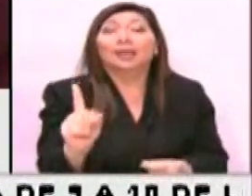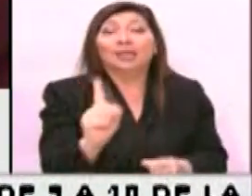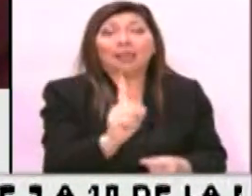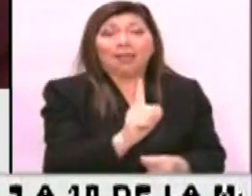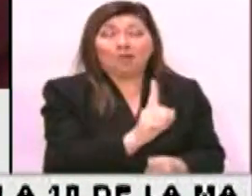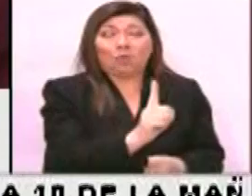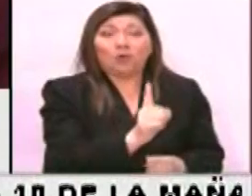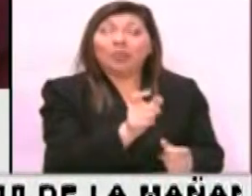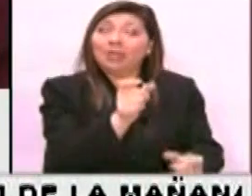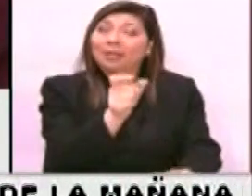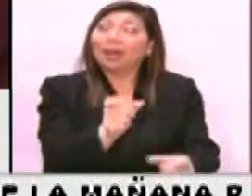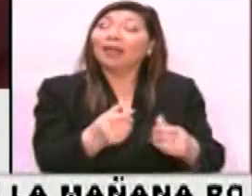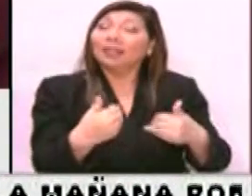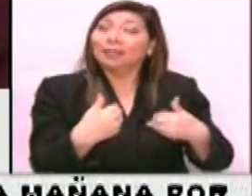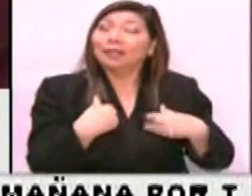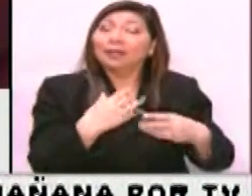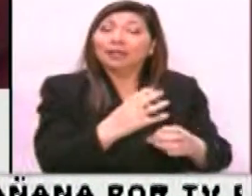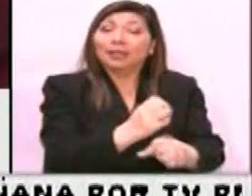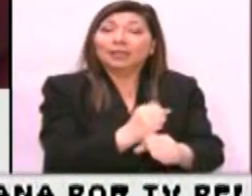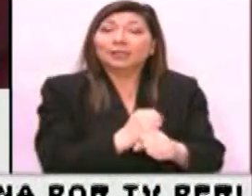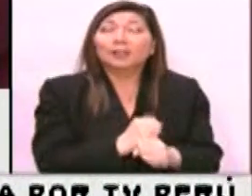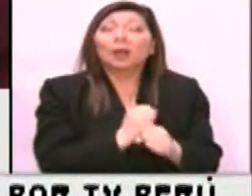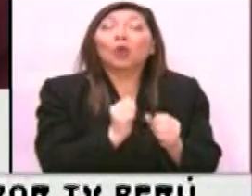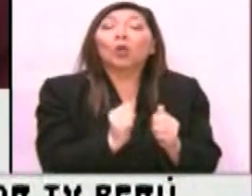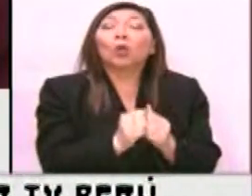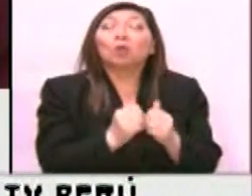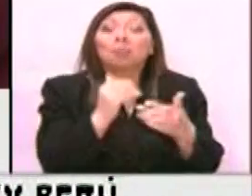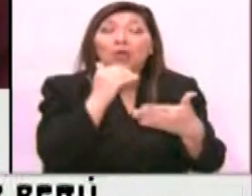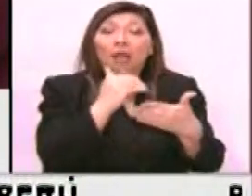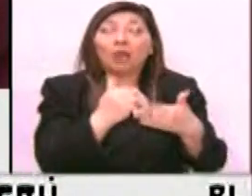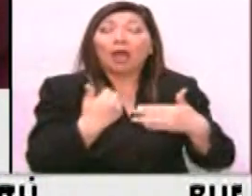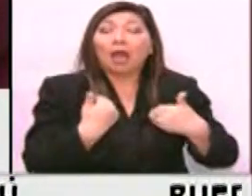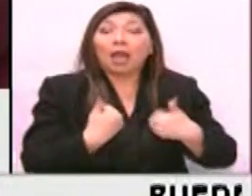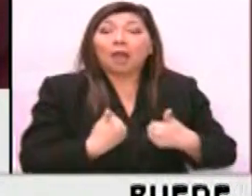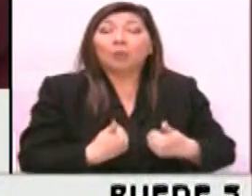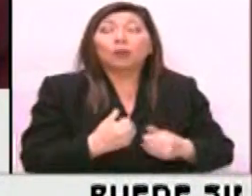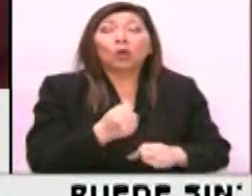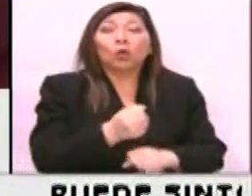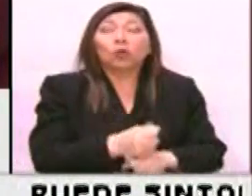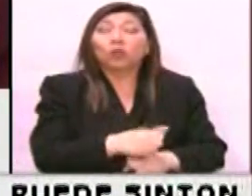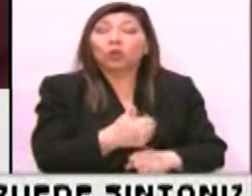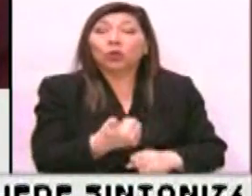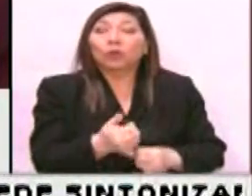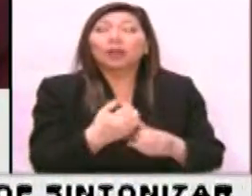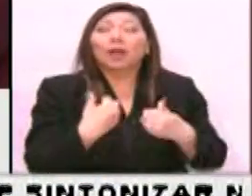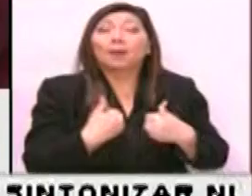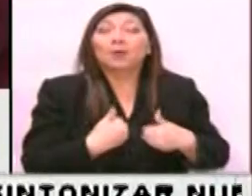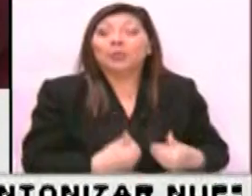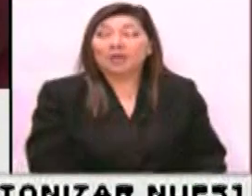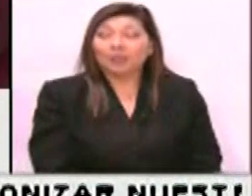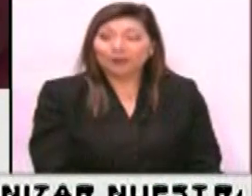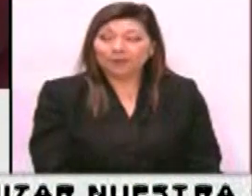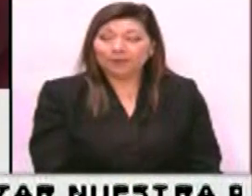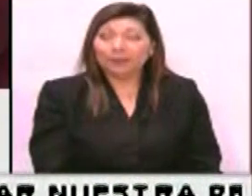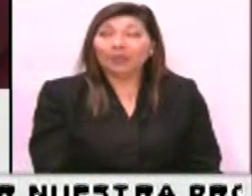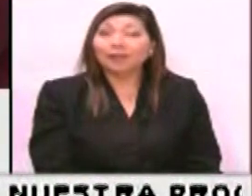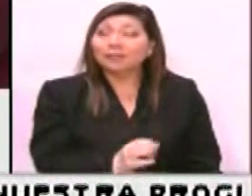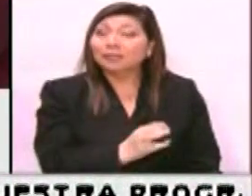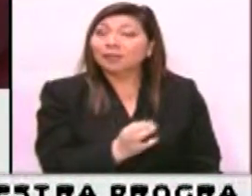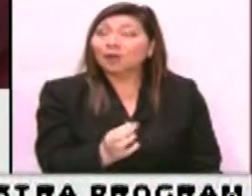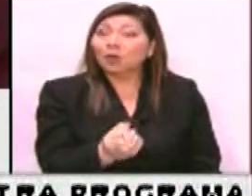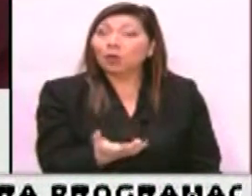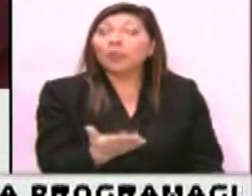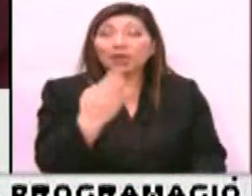de sus miembros debe sostener como agente y abogado contra otros agentes y abogados, sino